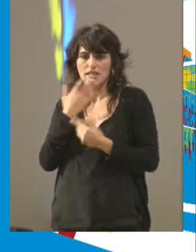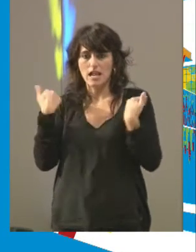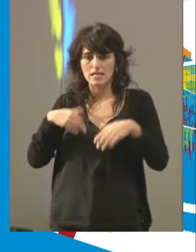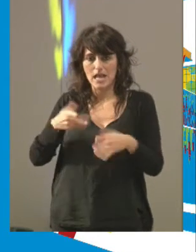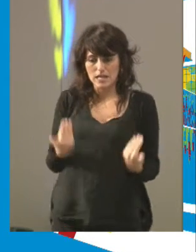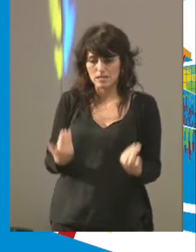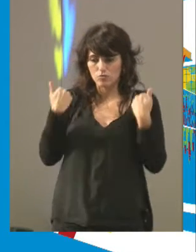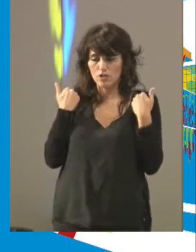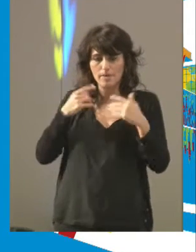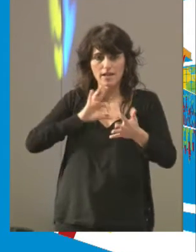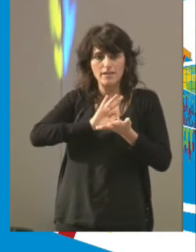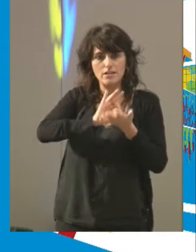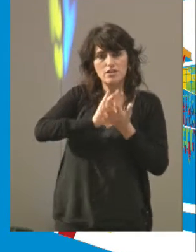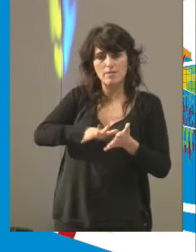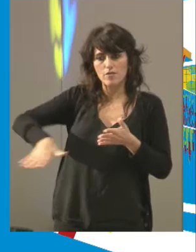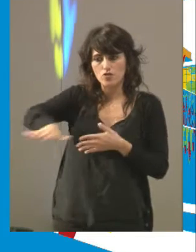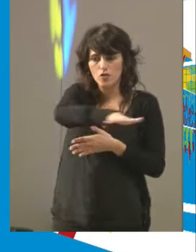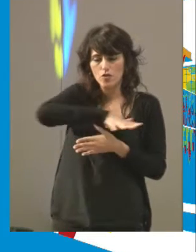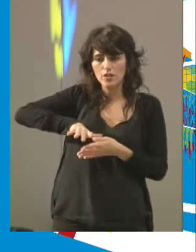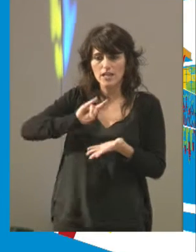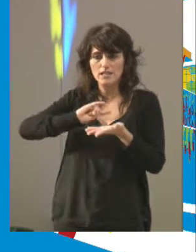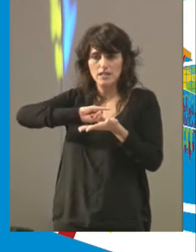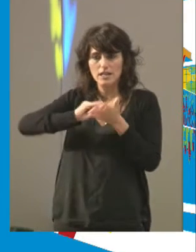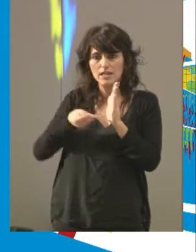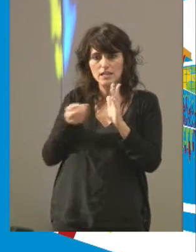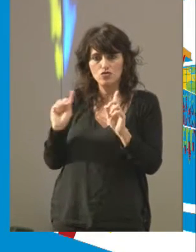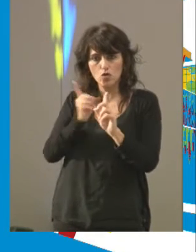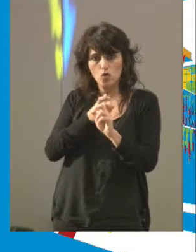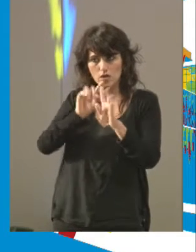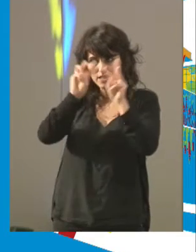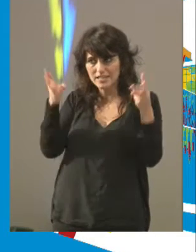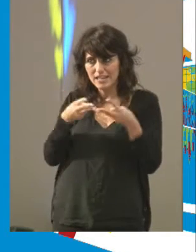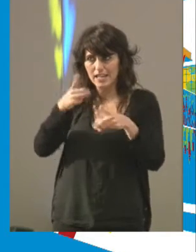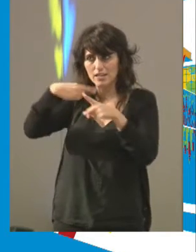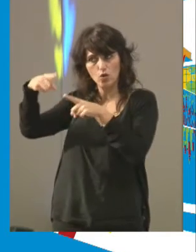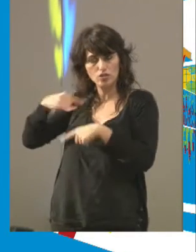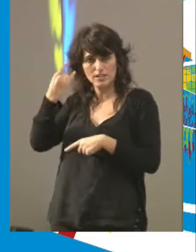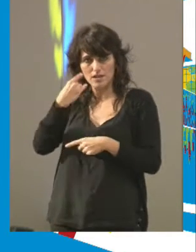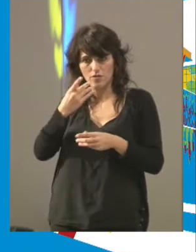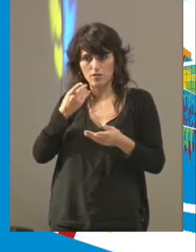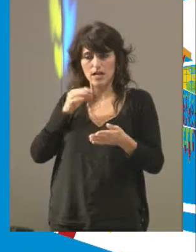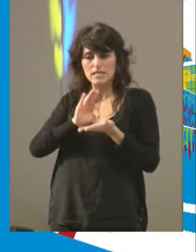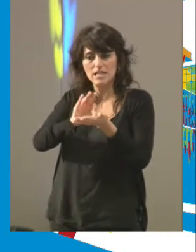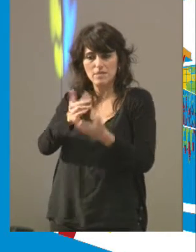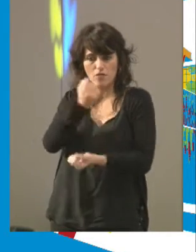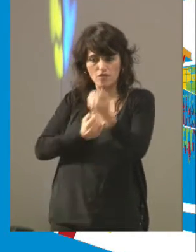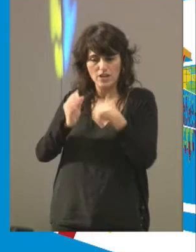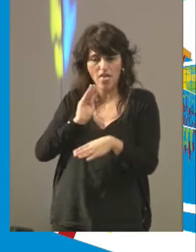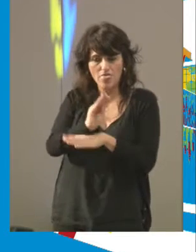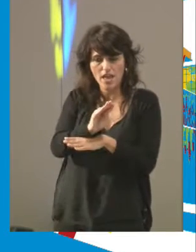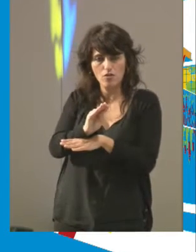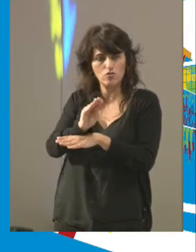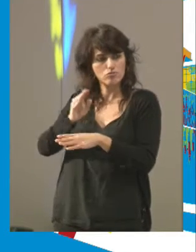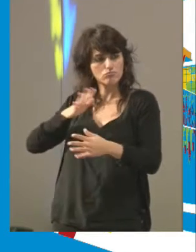los servicios horizontales de conectividad M2M y de las soluciones Internet de las Cosas de Telefónica, servicios financieros, smart metering, mobility,